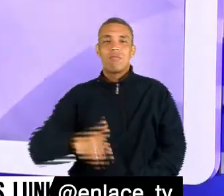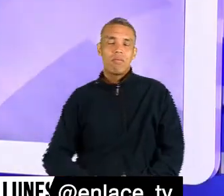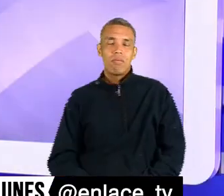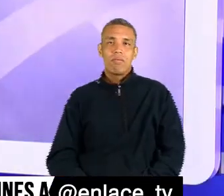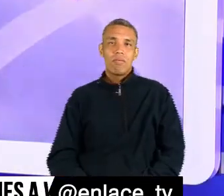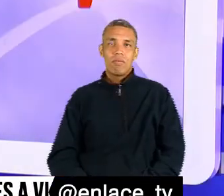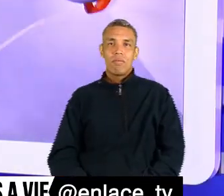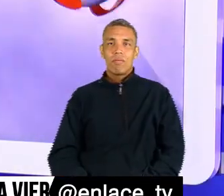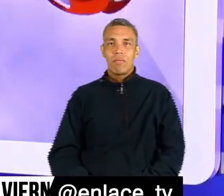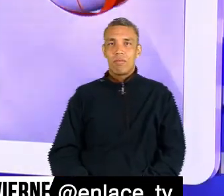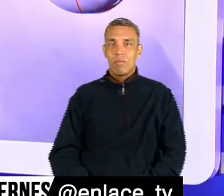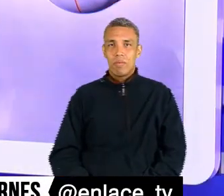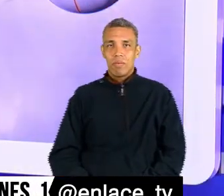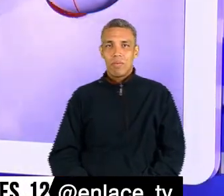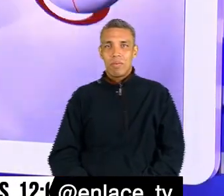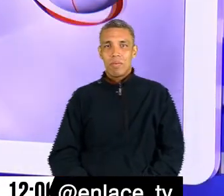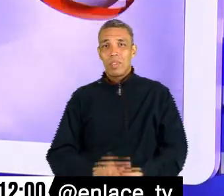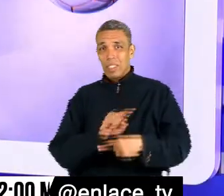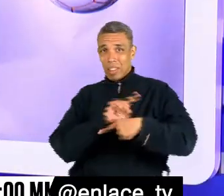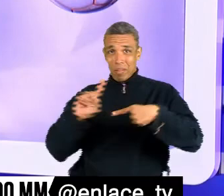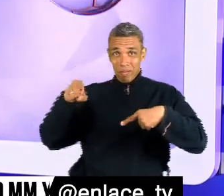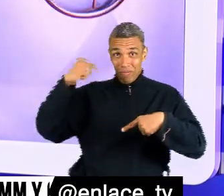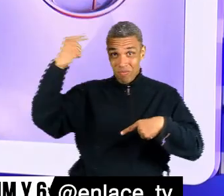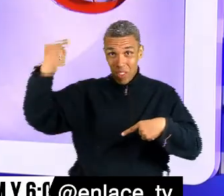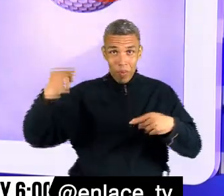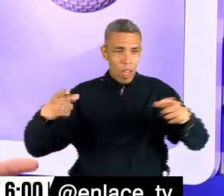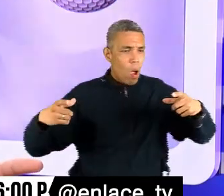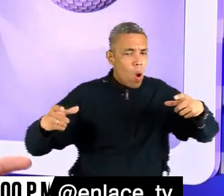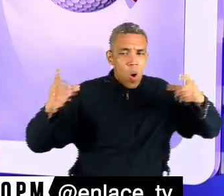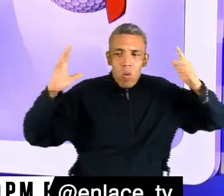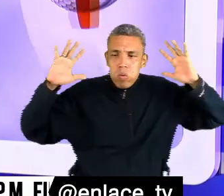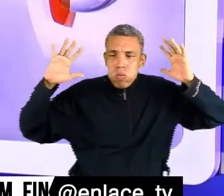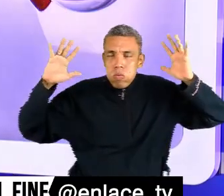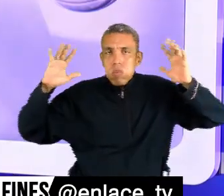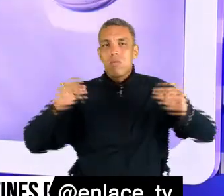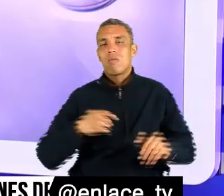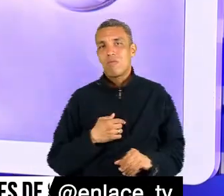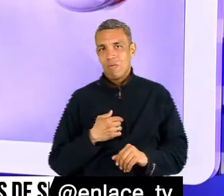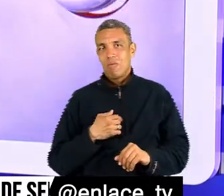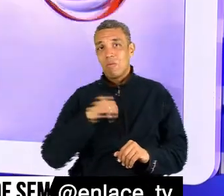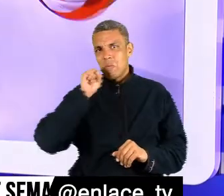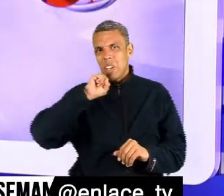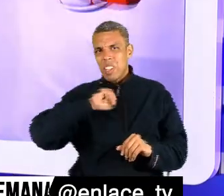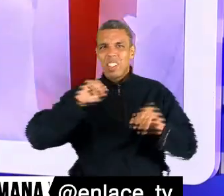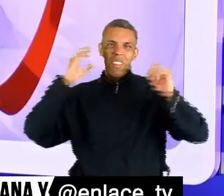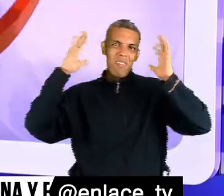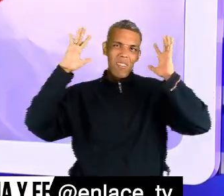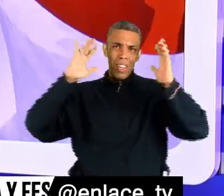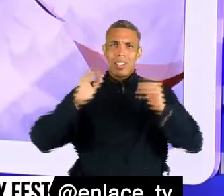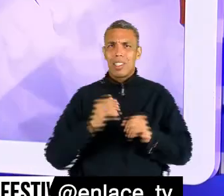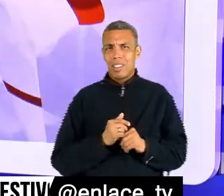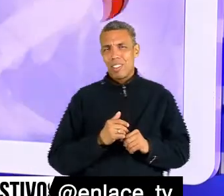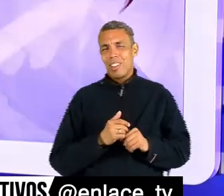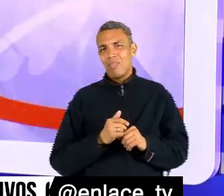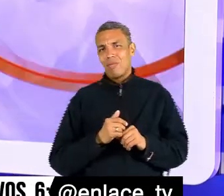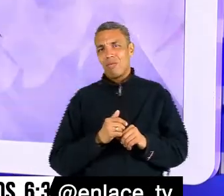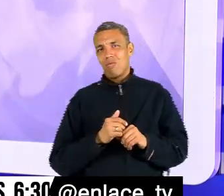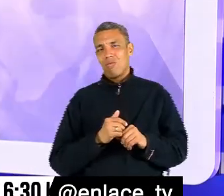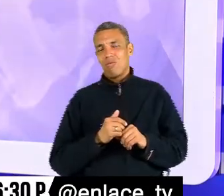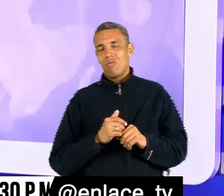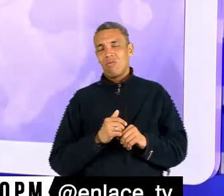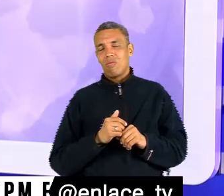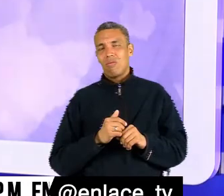8, Barranca Bermeja está cumpliendo 94 años de vida municipal. Hay festividades. Y también hay una